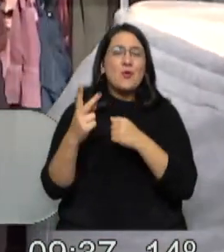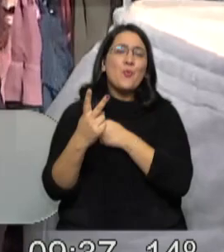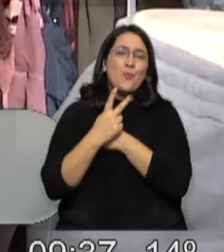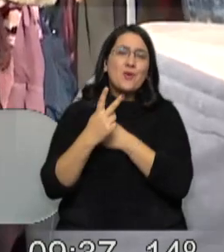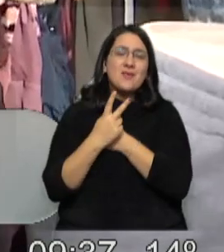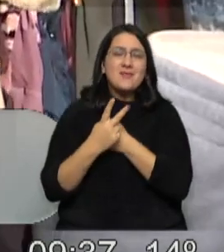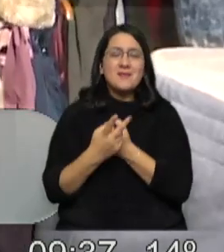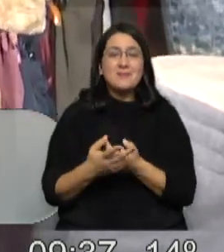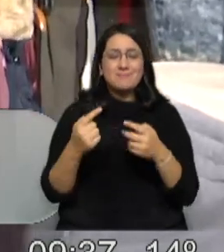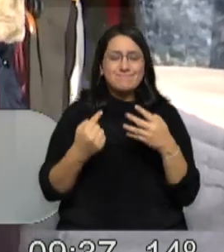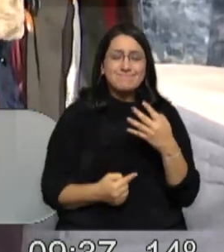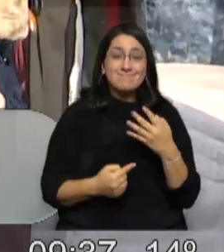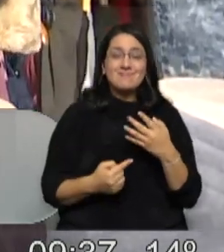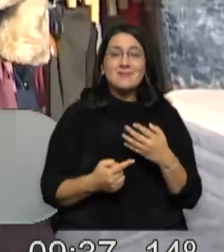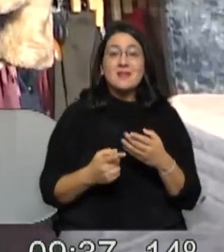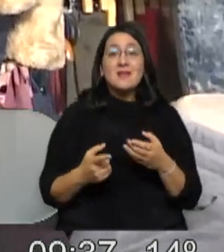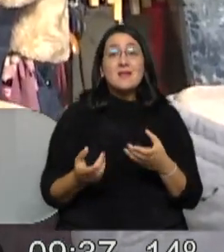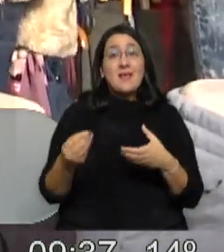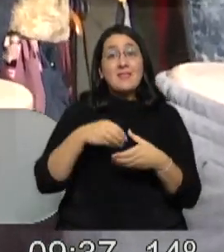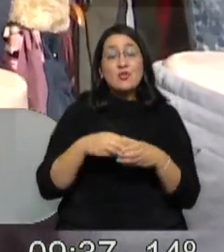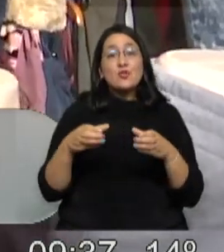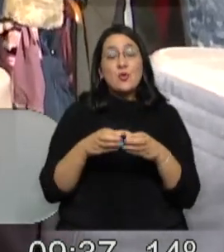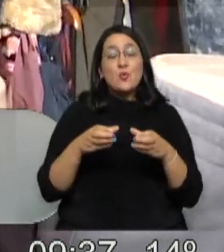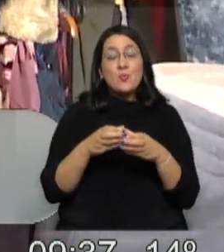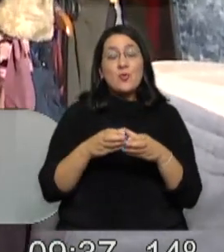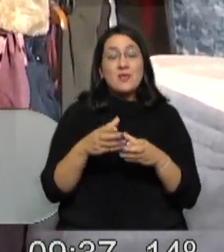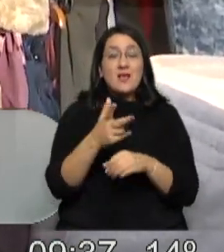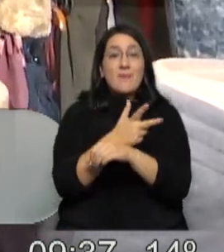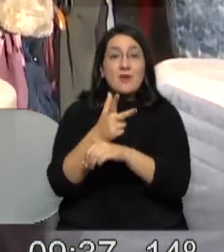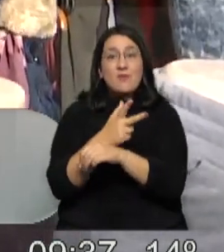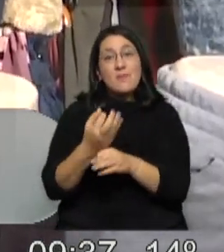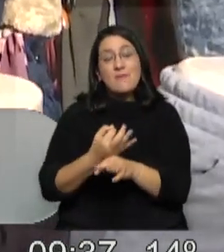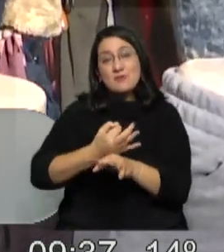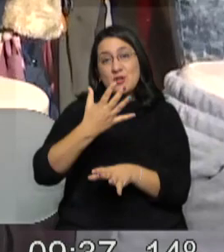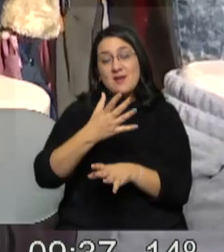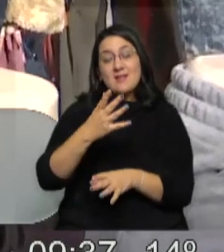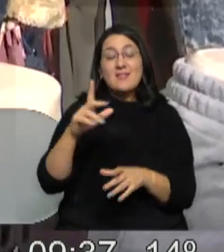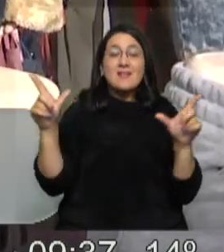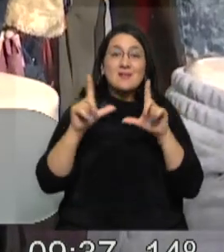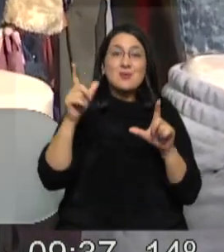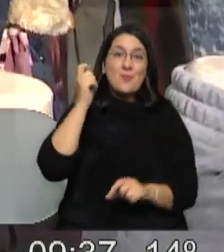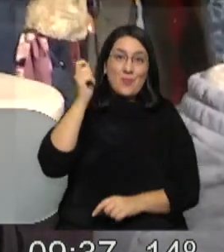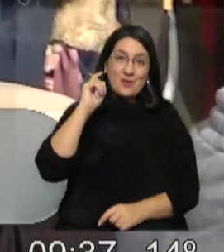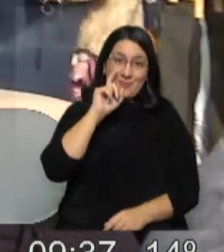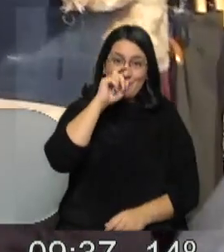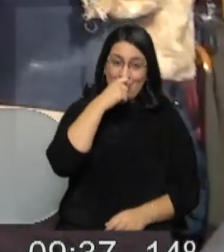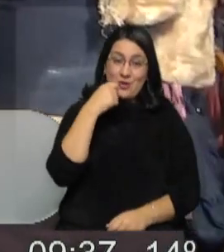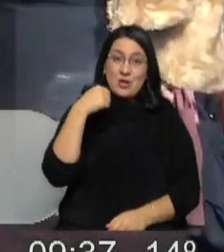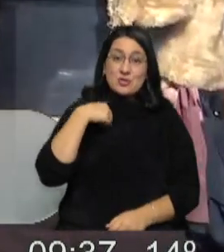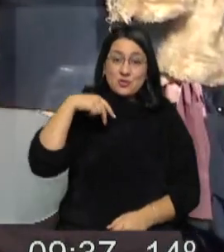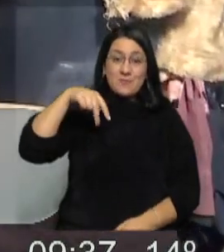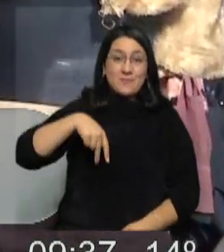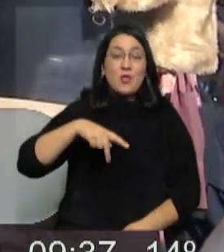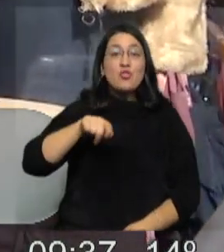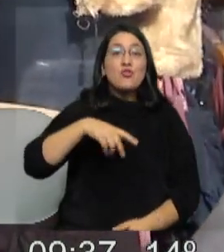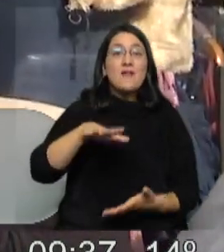nos protege, etcétera, parte del gran equipo de camarógrafos y profesionales que tiene la televisión pública de Montevideo. Yo estoy apostado, Fito, en